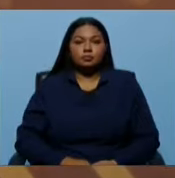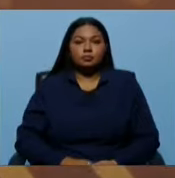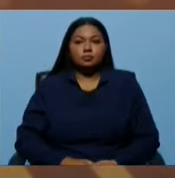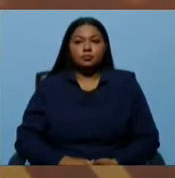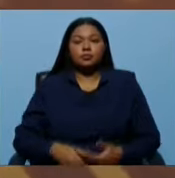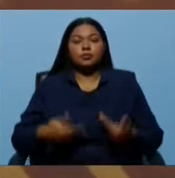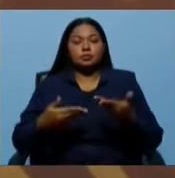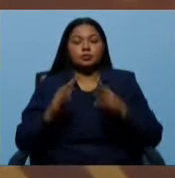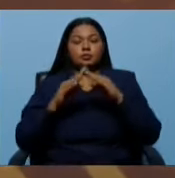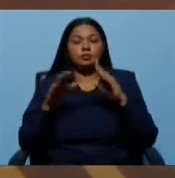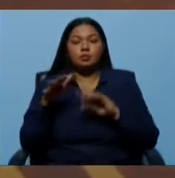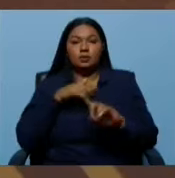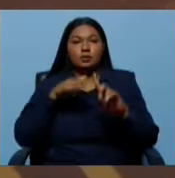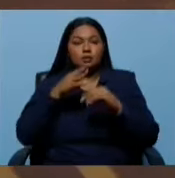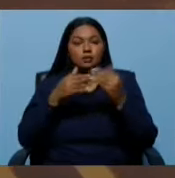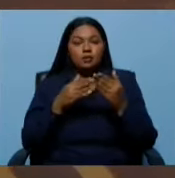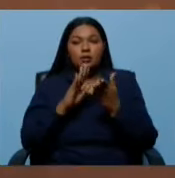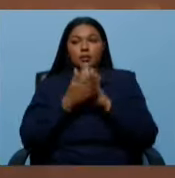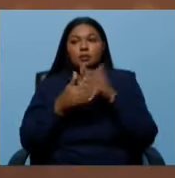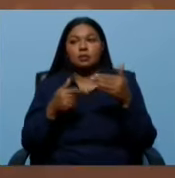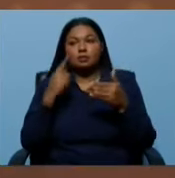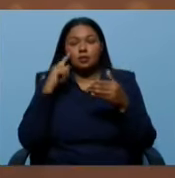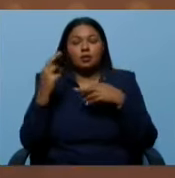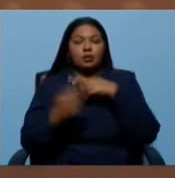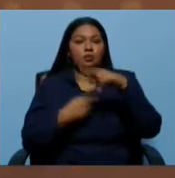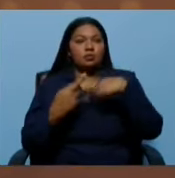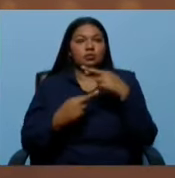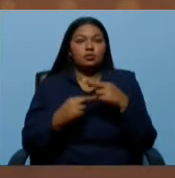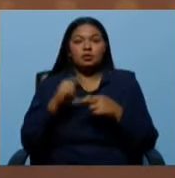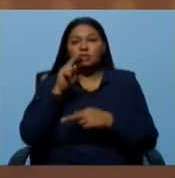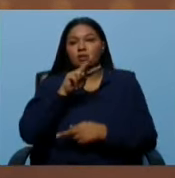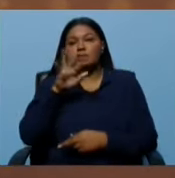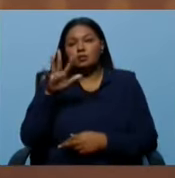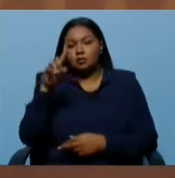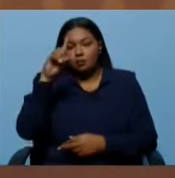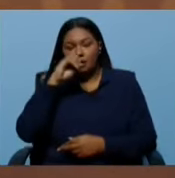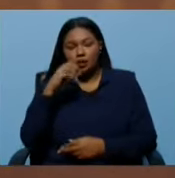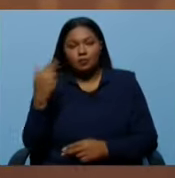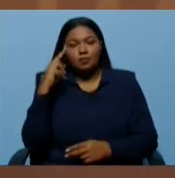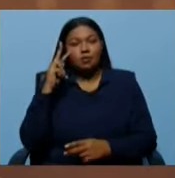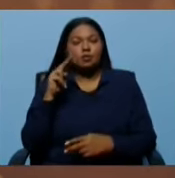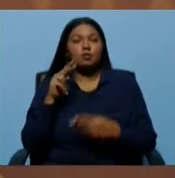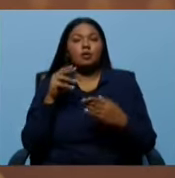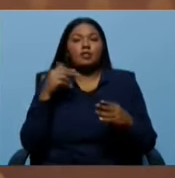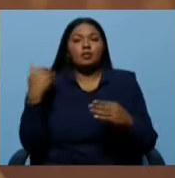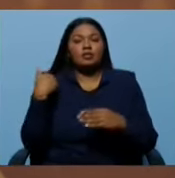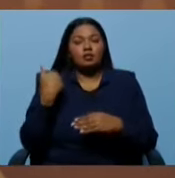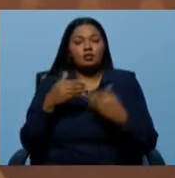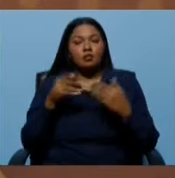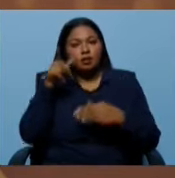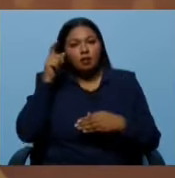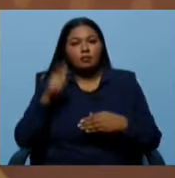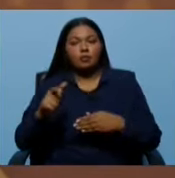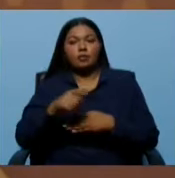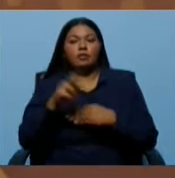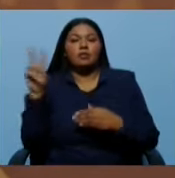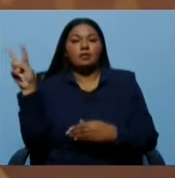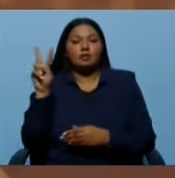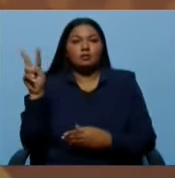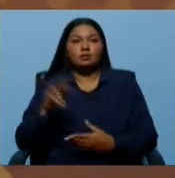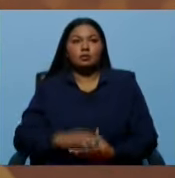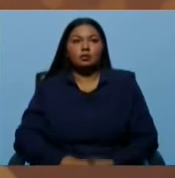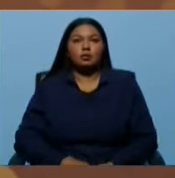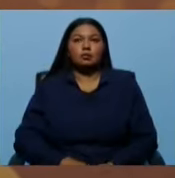que la derecha no ha cesado desde la llegada de la revolución, tiene más de 25 años, ¿no?, atentando contra el pueblo venezolano, se